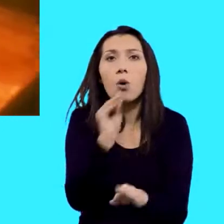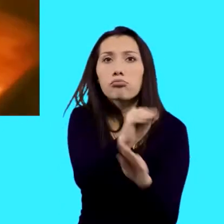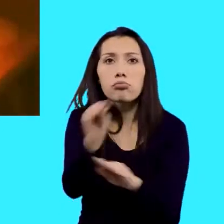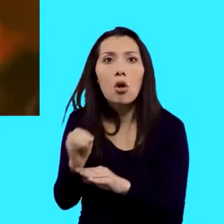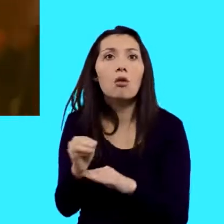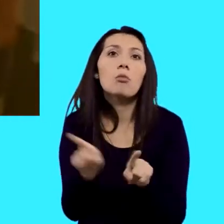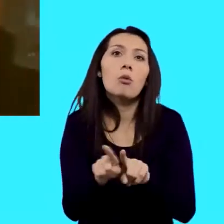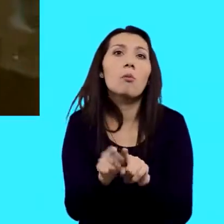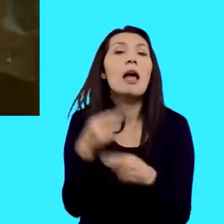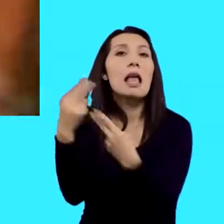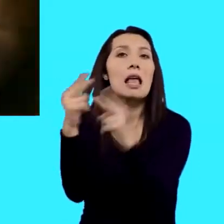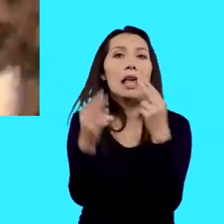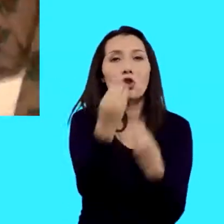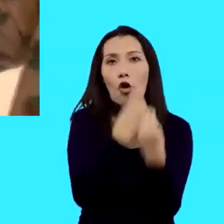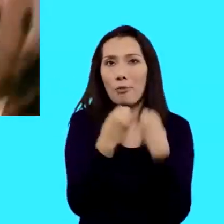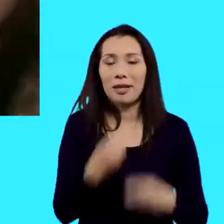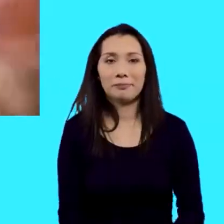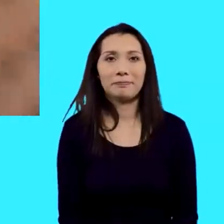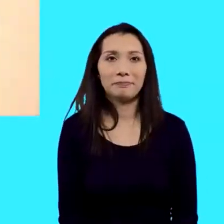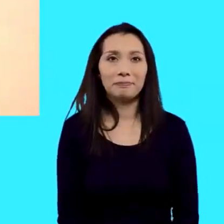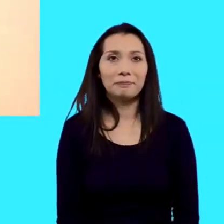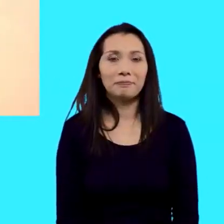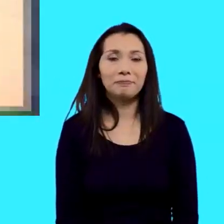así como que para que los dioses coman.